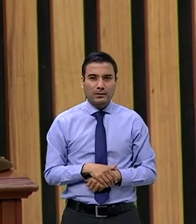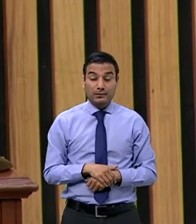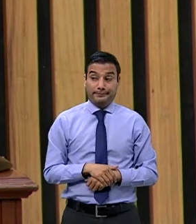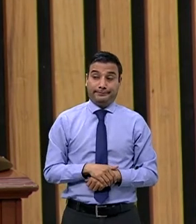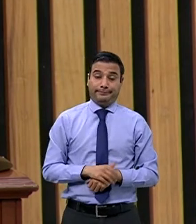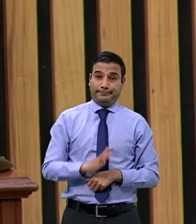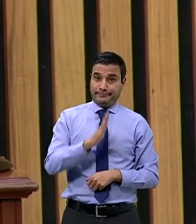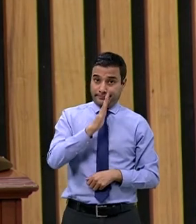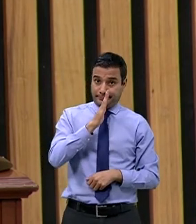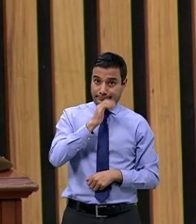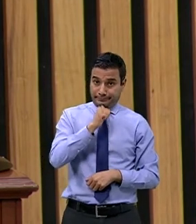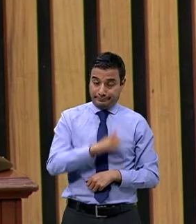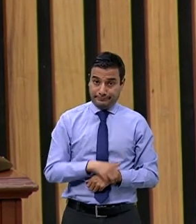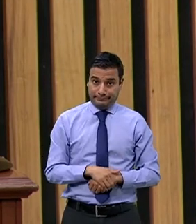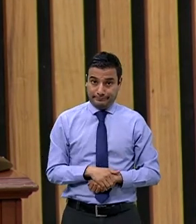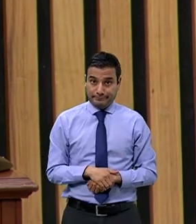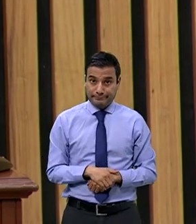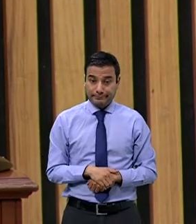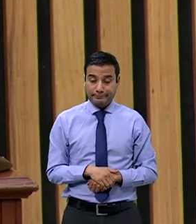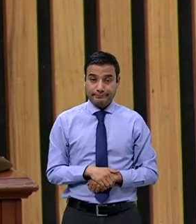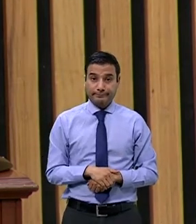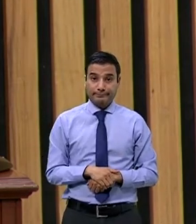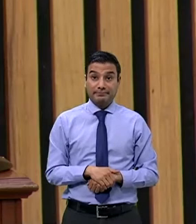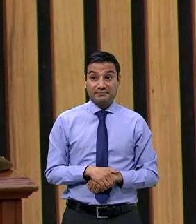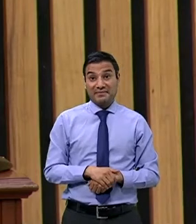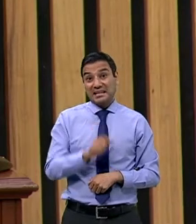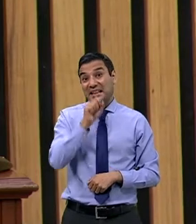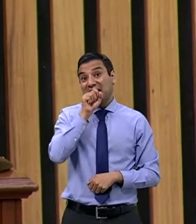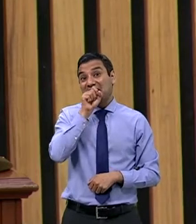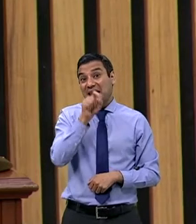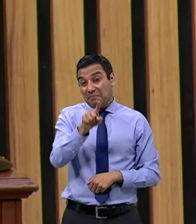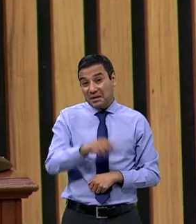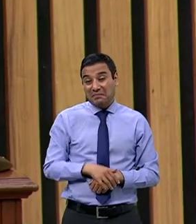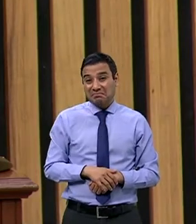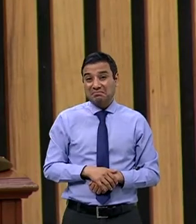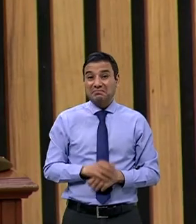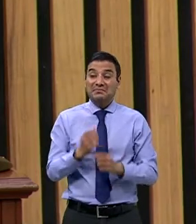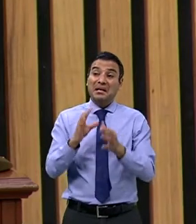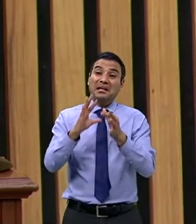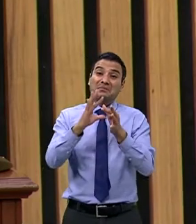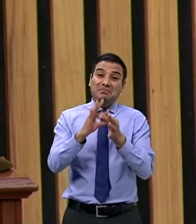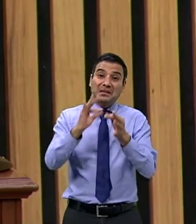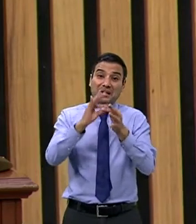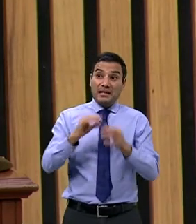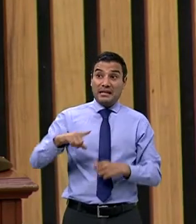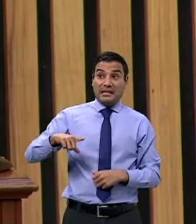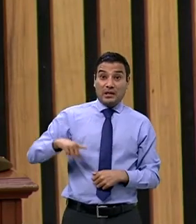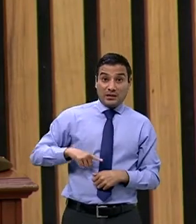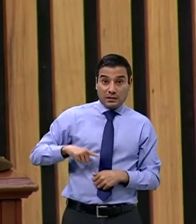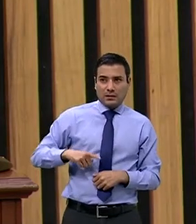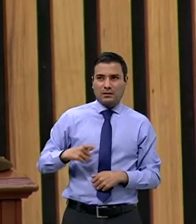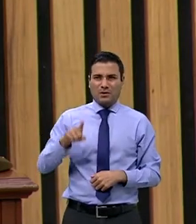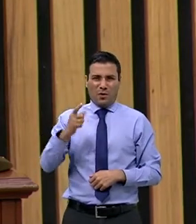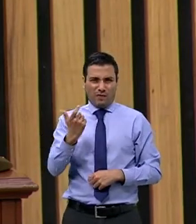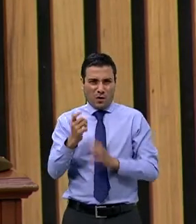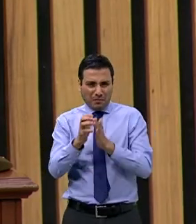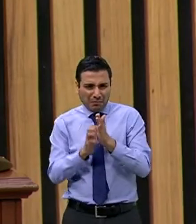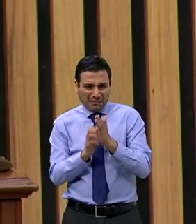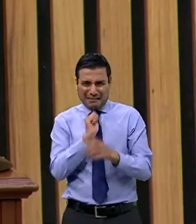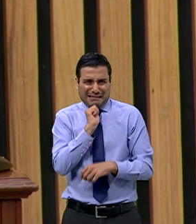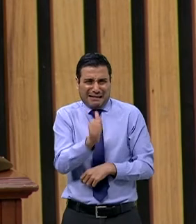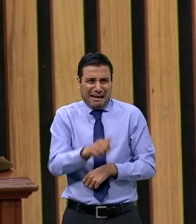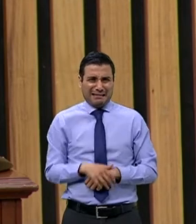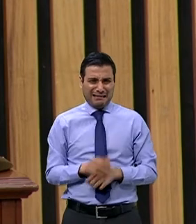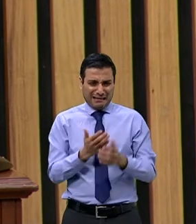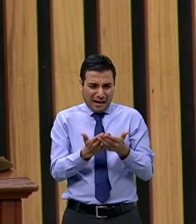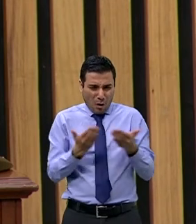dice que es mentira que hay austeridad y que lo que hoy se gastó es una millonada me parece